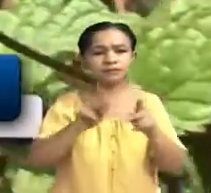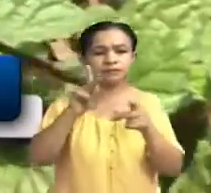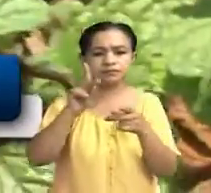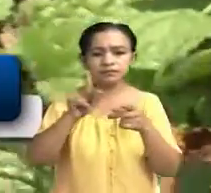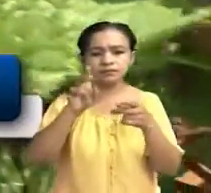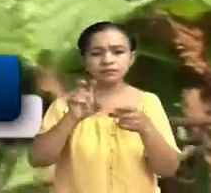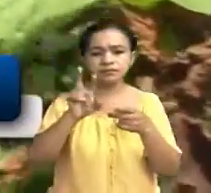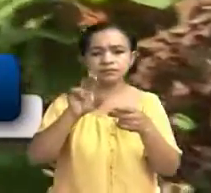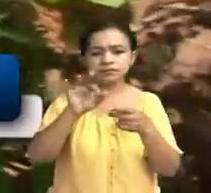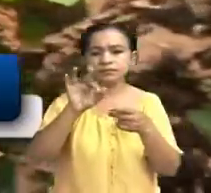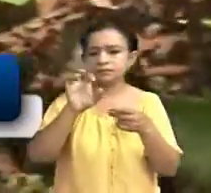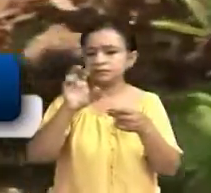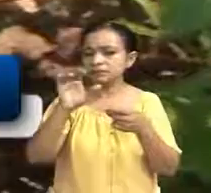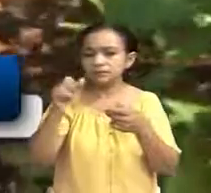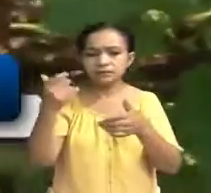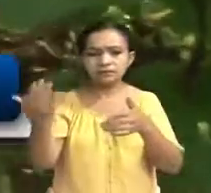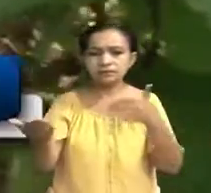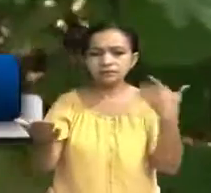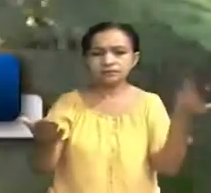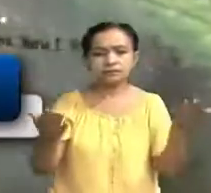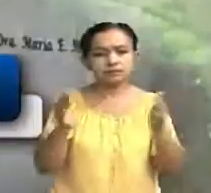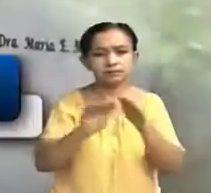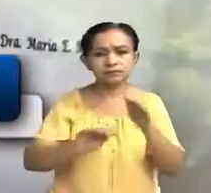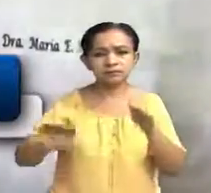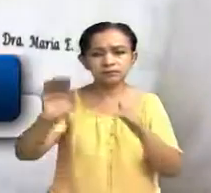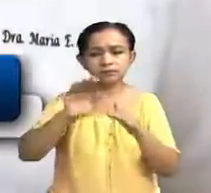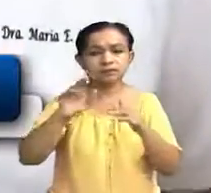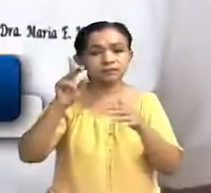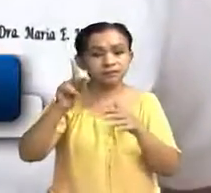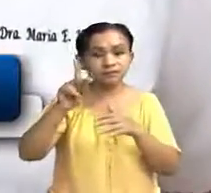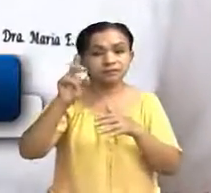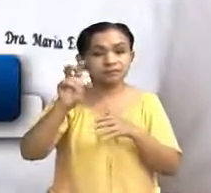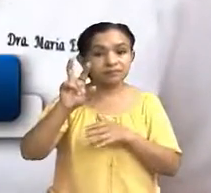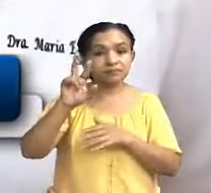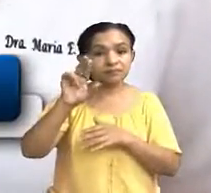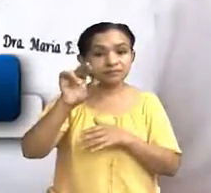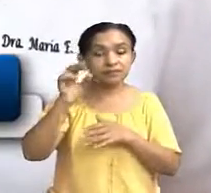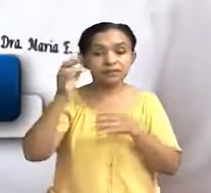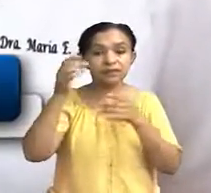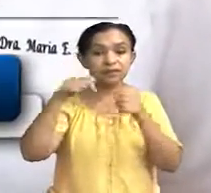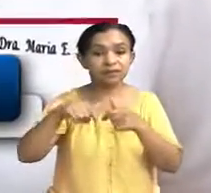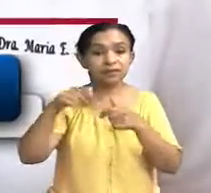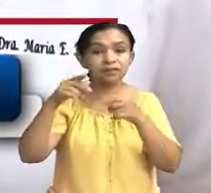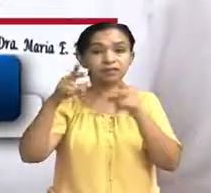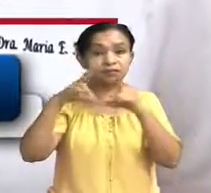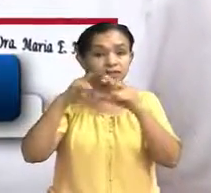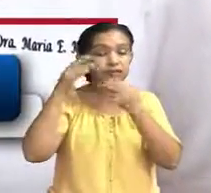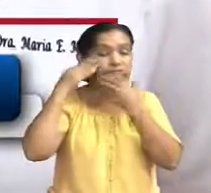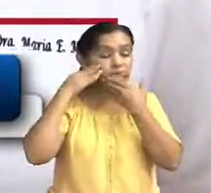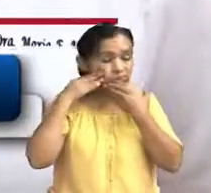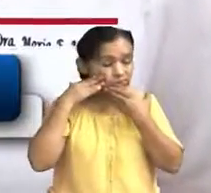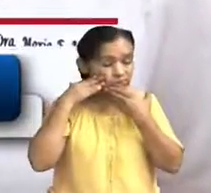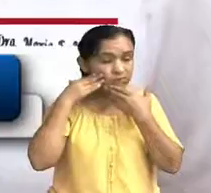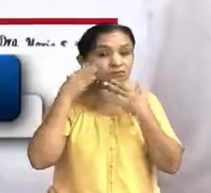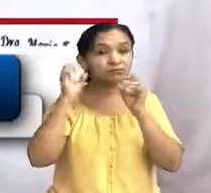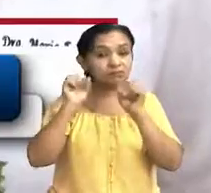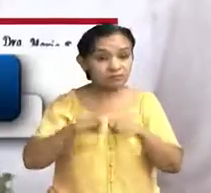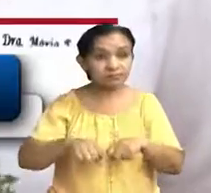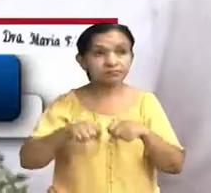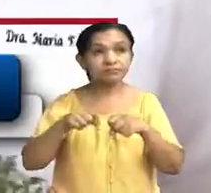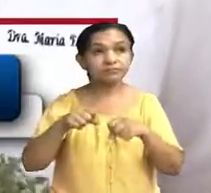la bilateral? La más común es la periférica. La periférica, por suerte, ¿eh? Así es.